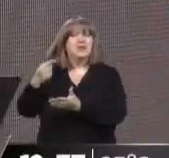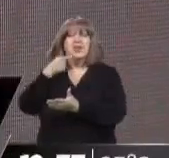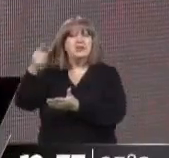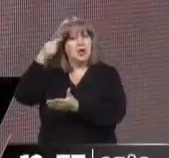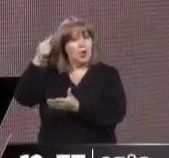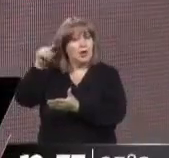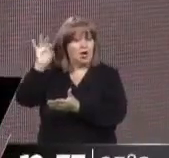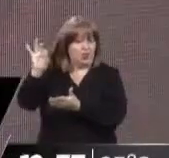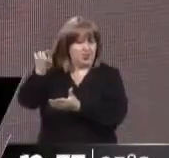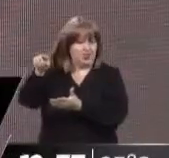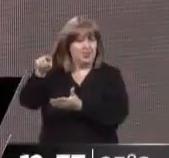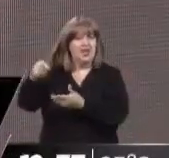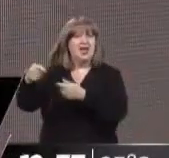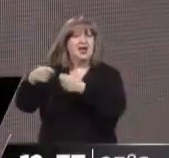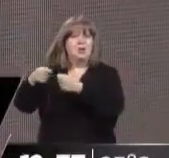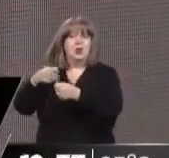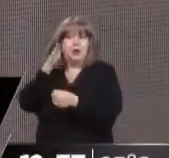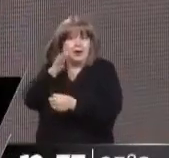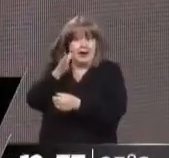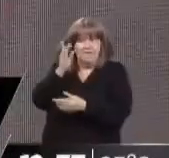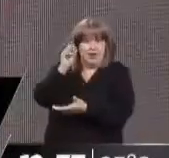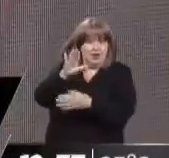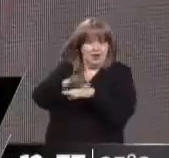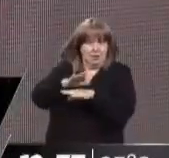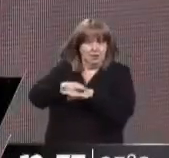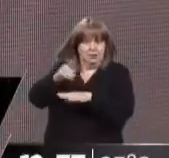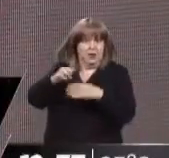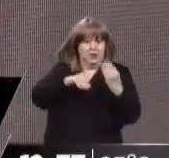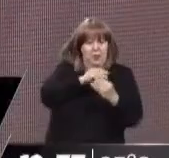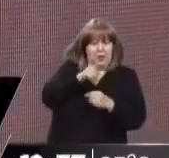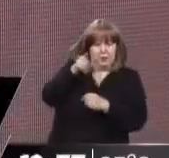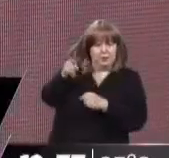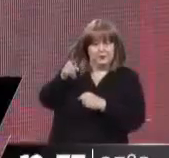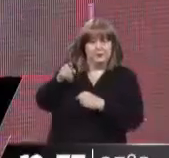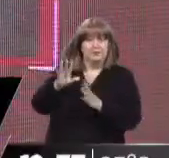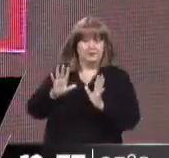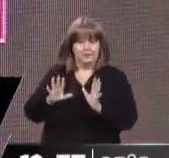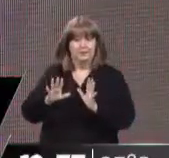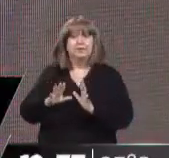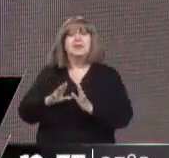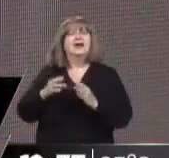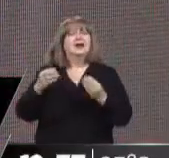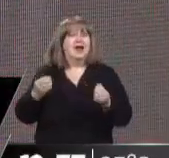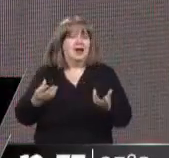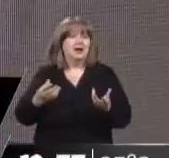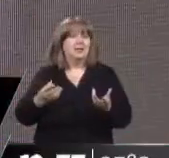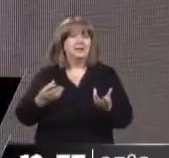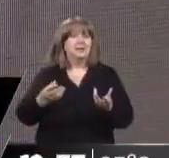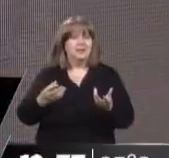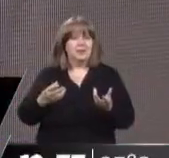aducen ellos en el medio de toda esta historia porque es grave la acusación que está haciendo esta familia de hecho son varias absolutamente porque